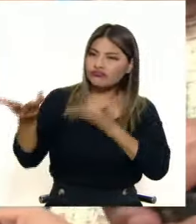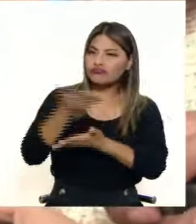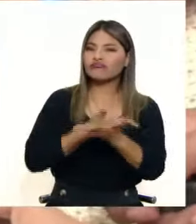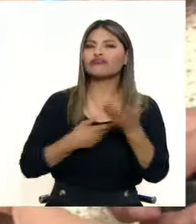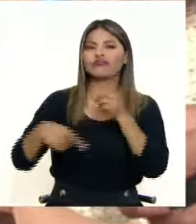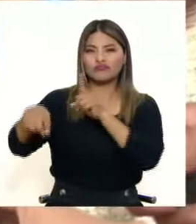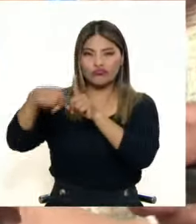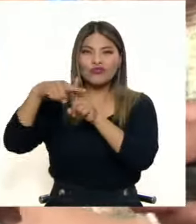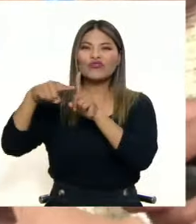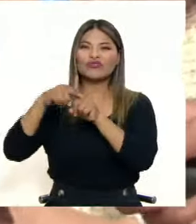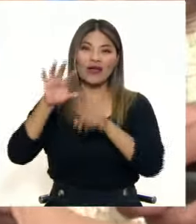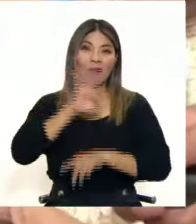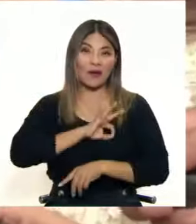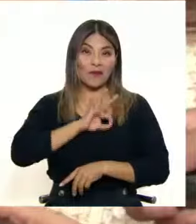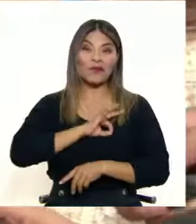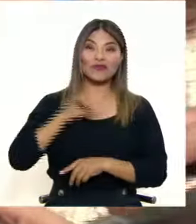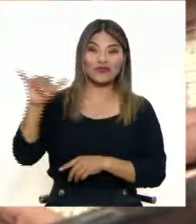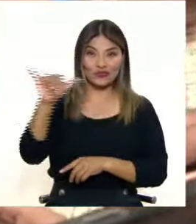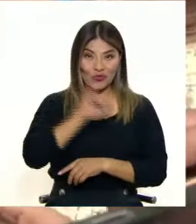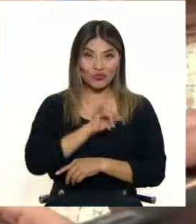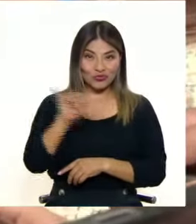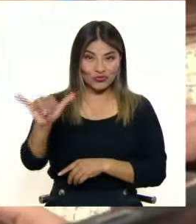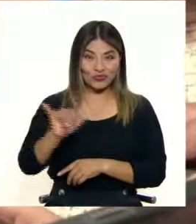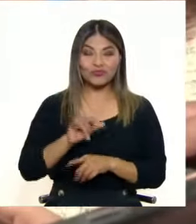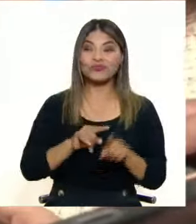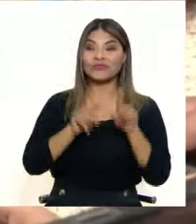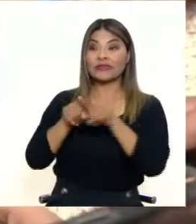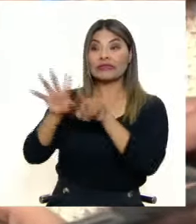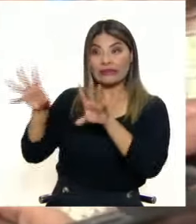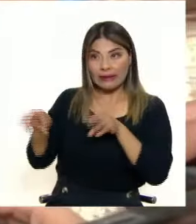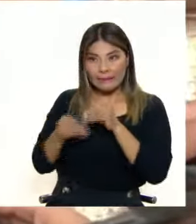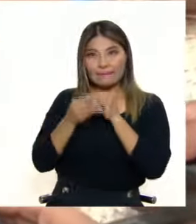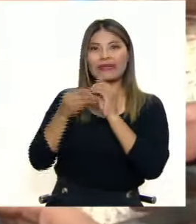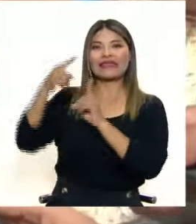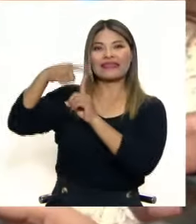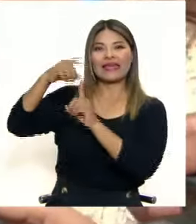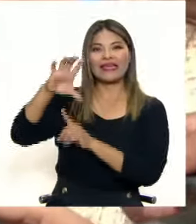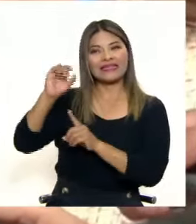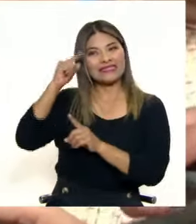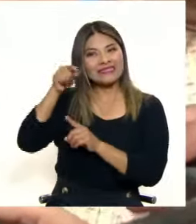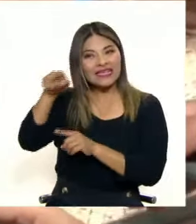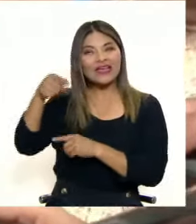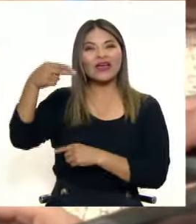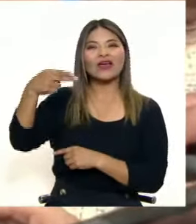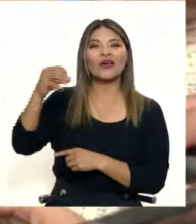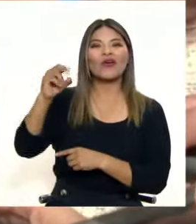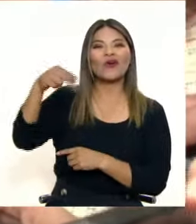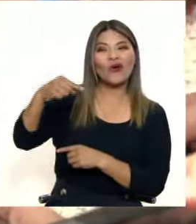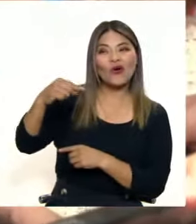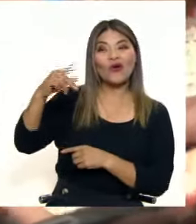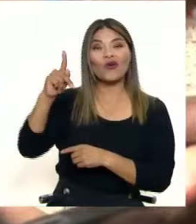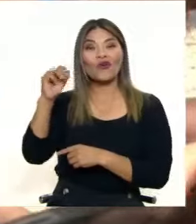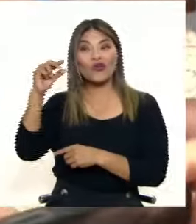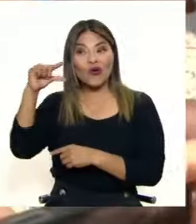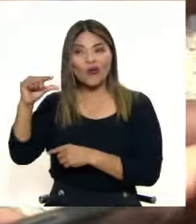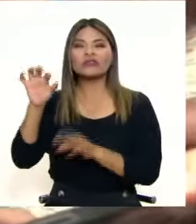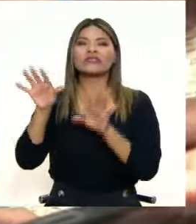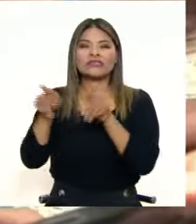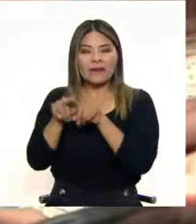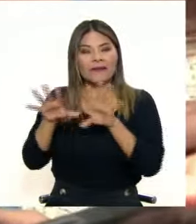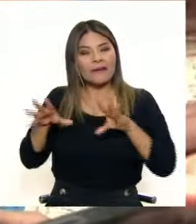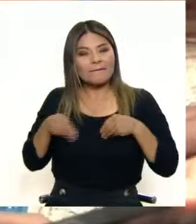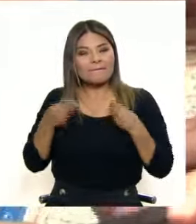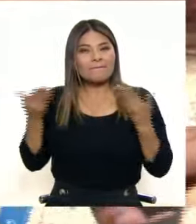Pero adicionalmente también estaremos firmando el TLC con Hong Kong. Entonces son expectativas importantes porque todo